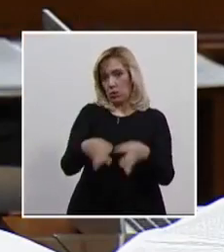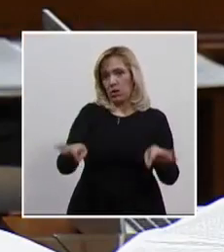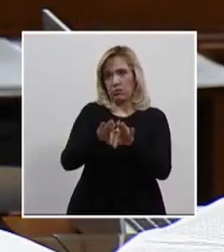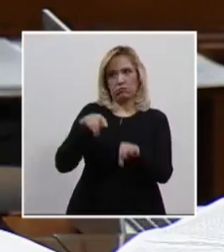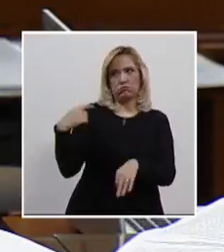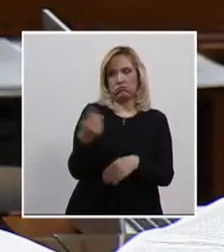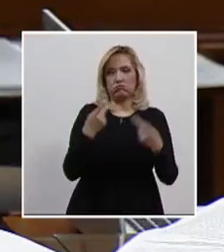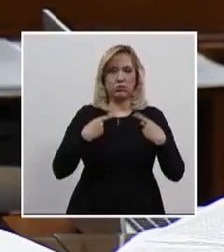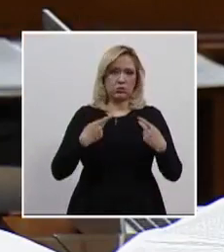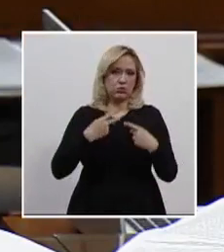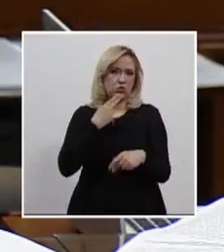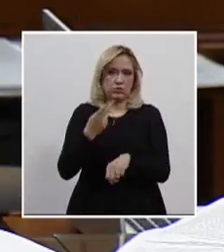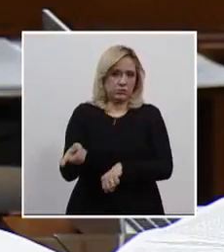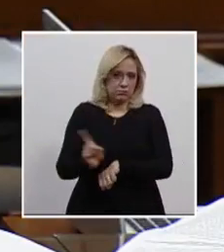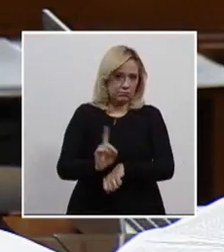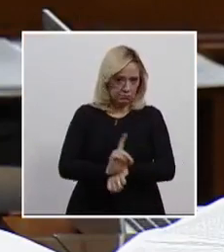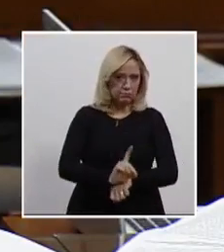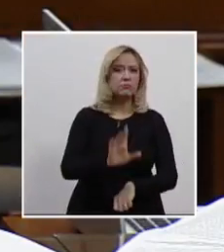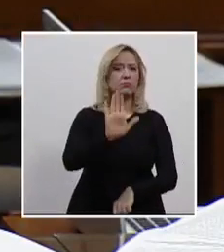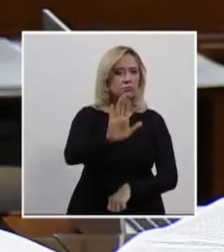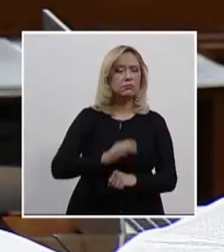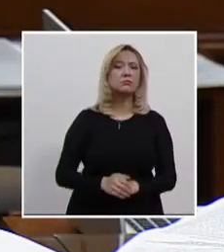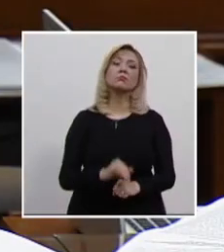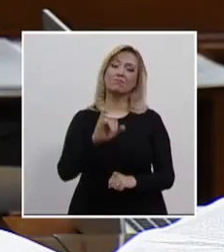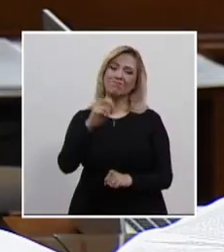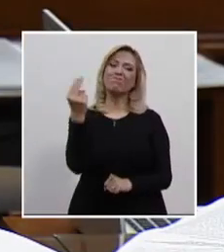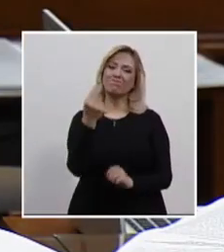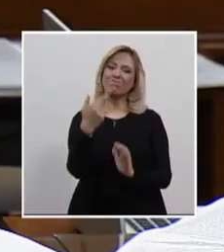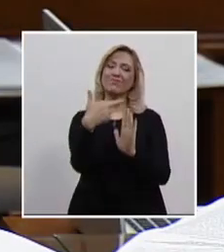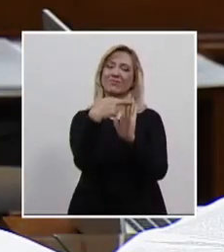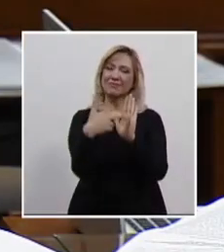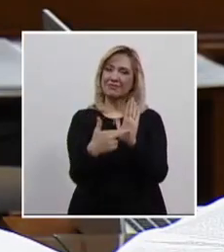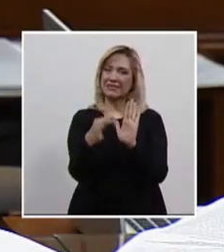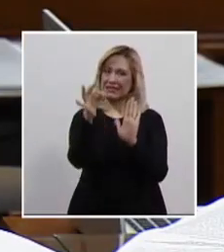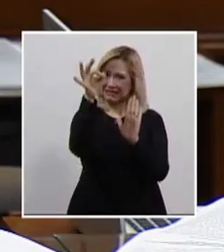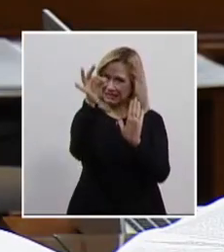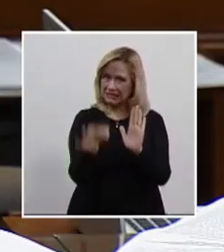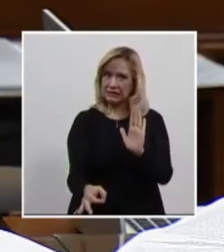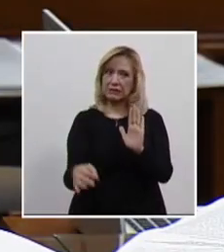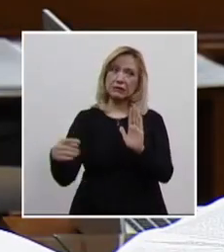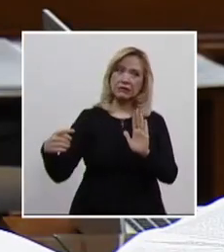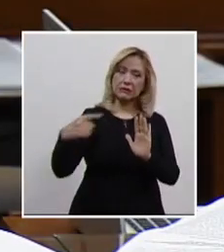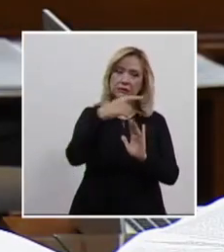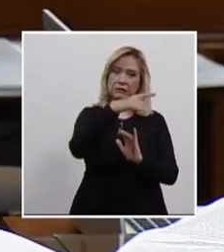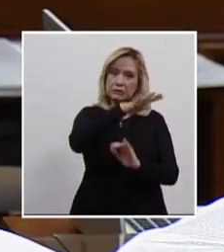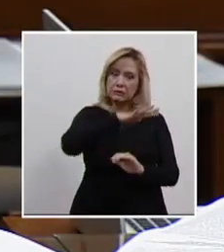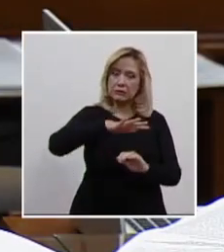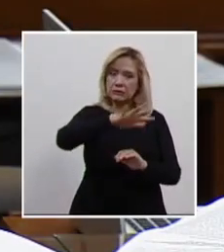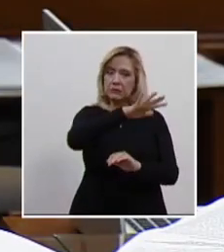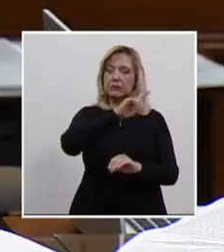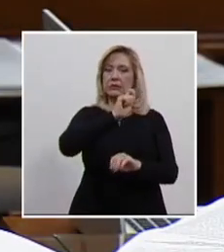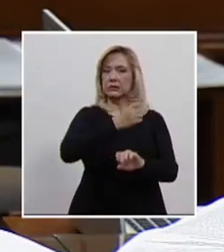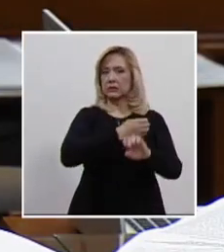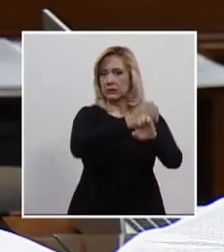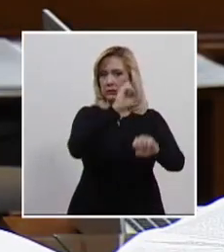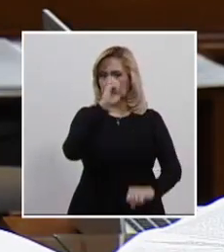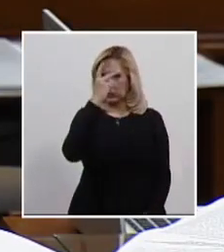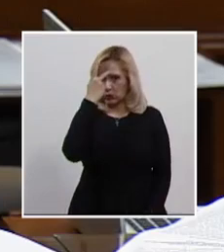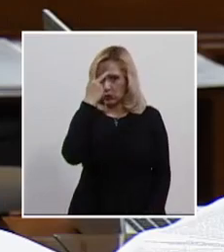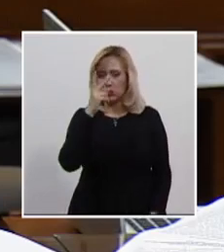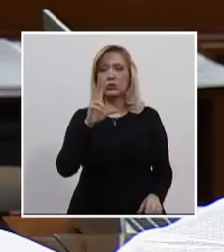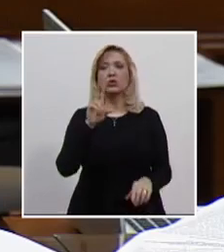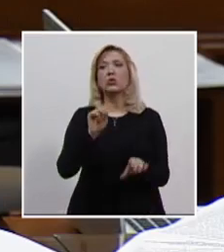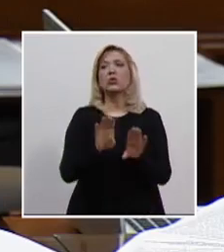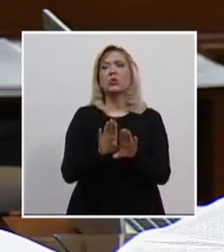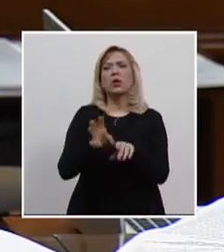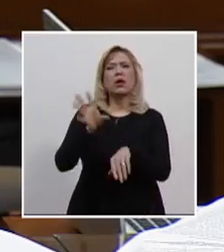en la vida pública, es válida una reglamentación minuciosa por parte del Estado que no se limite a una